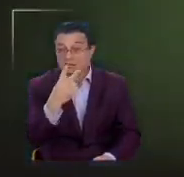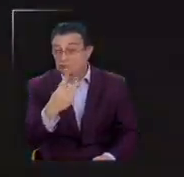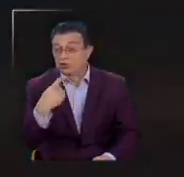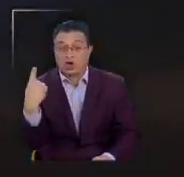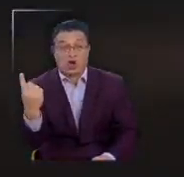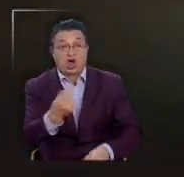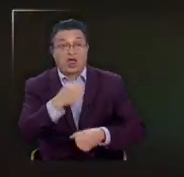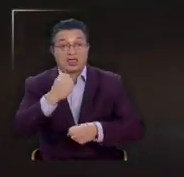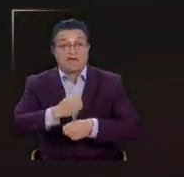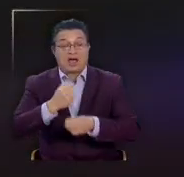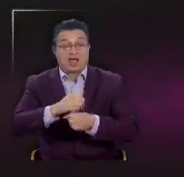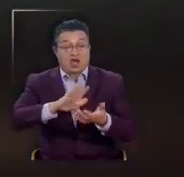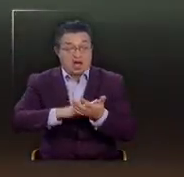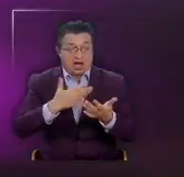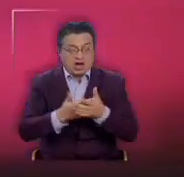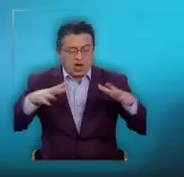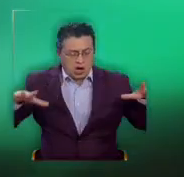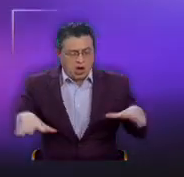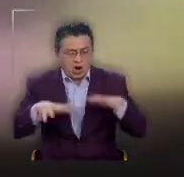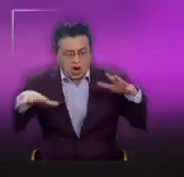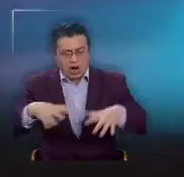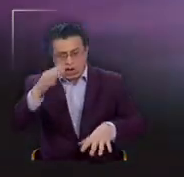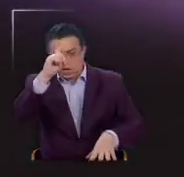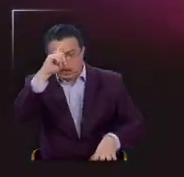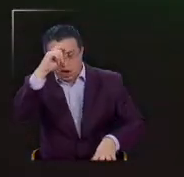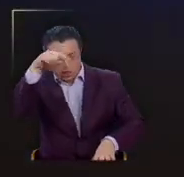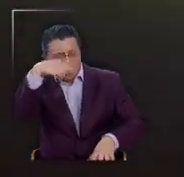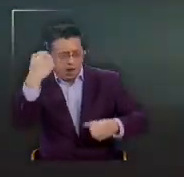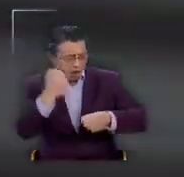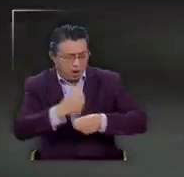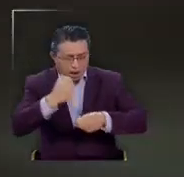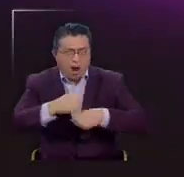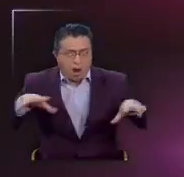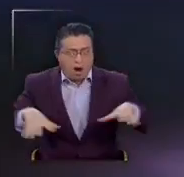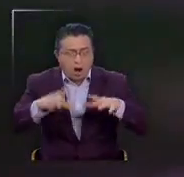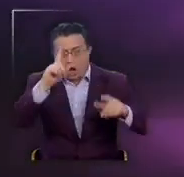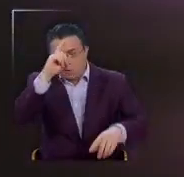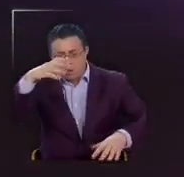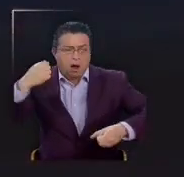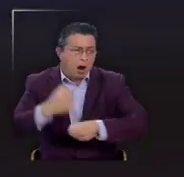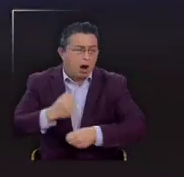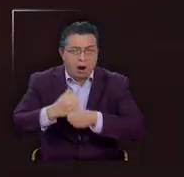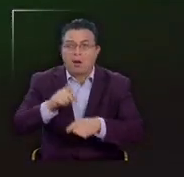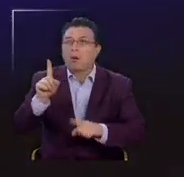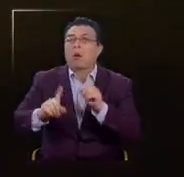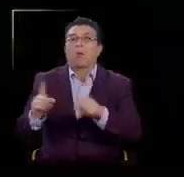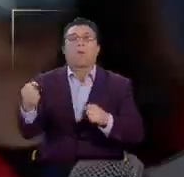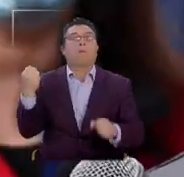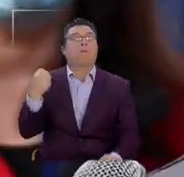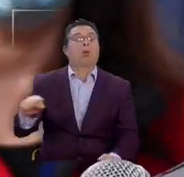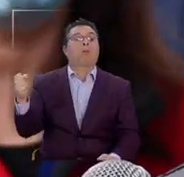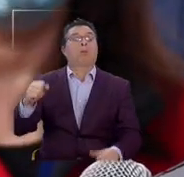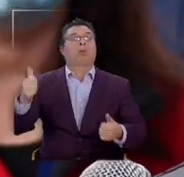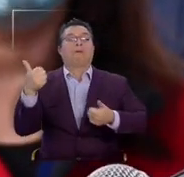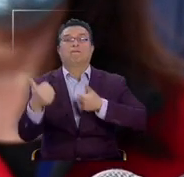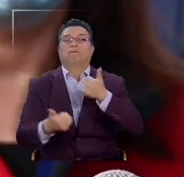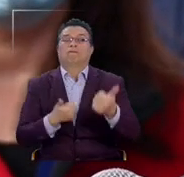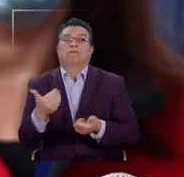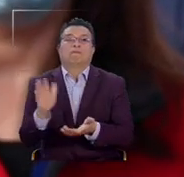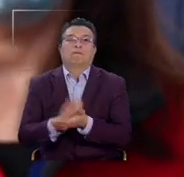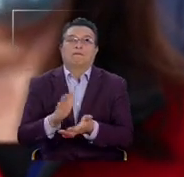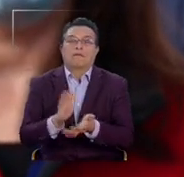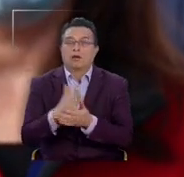los trabajadores de la salud se sacan la mugre todos los días poniendo en riesgo sus vidas. Y hay personas que todavía creen que pueden realizar fiestas